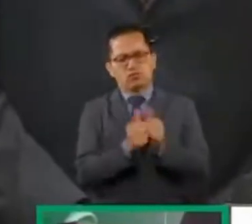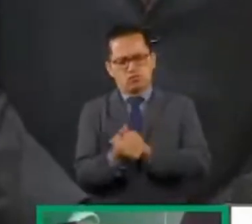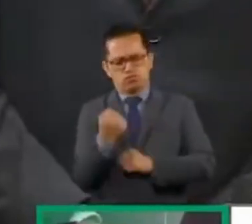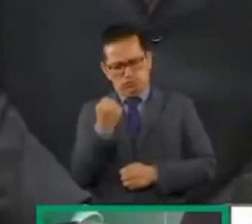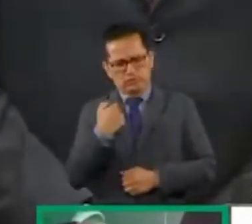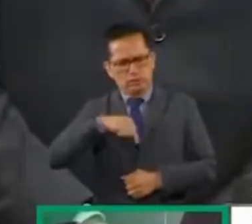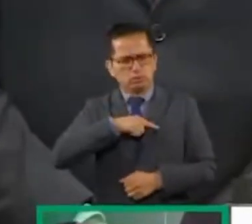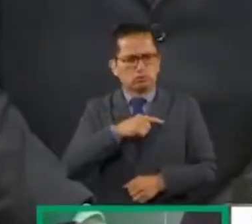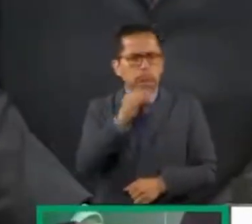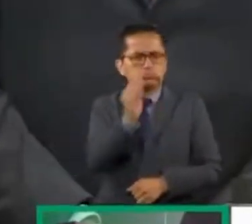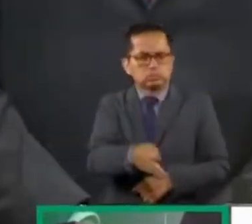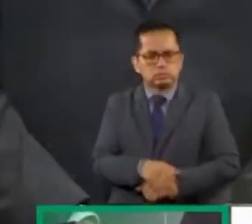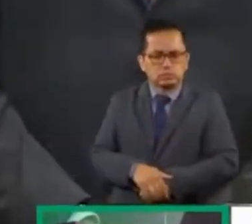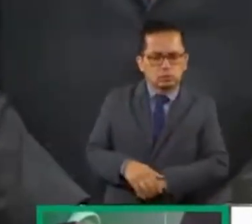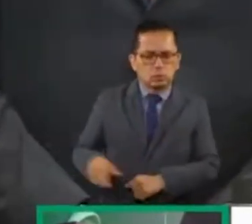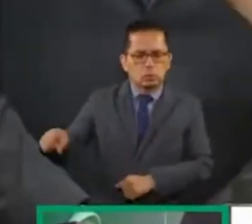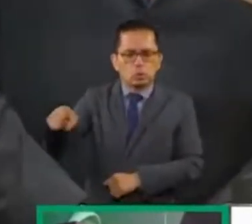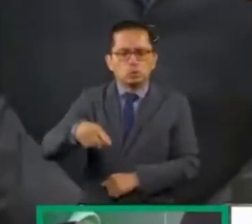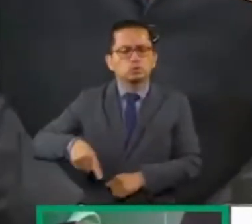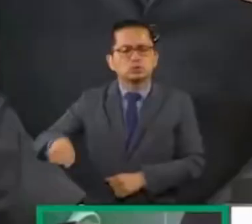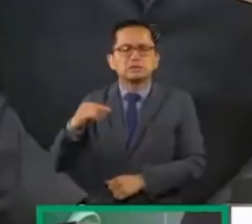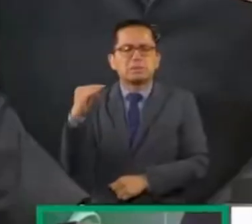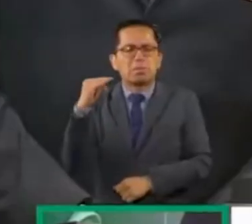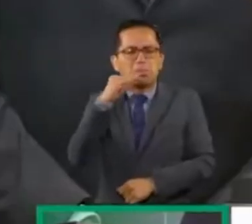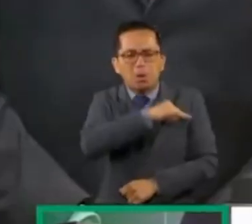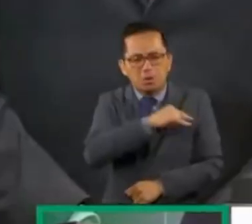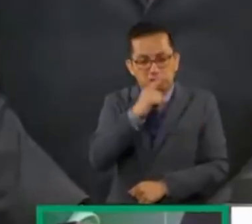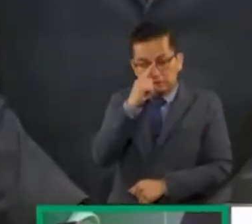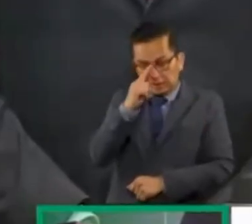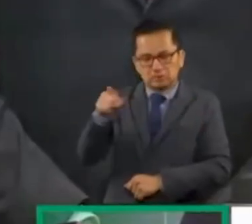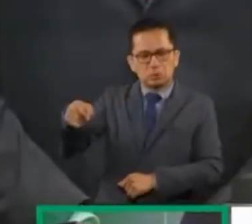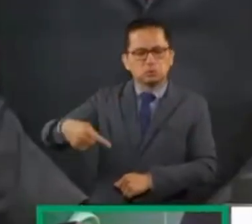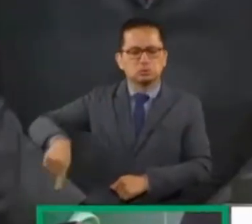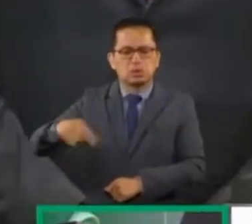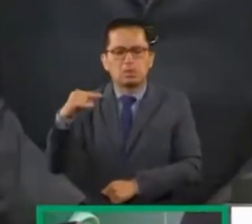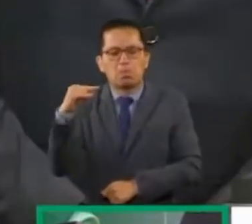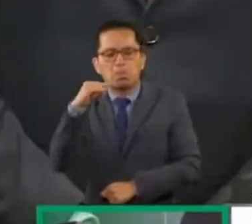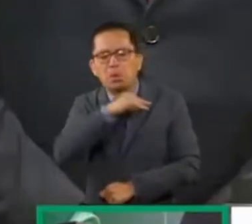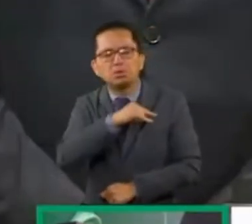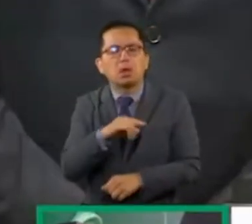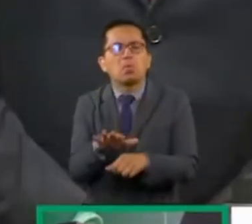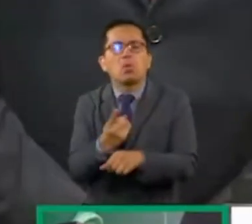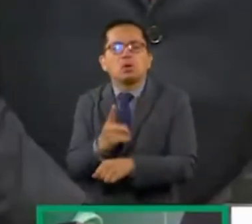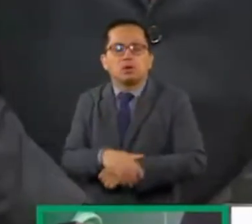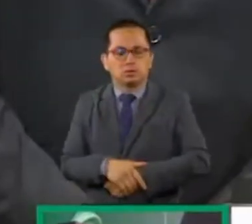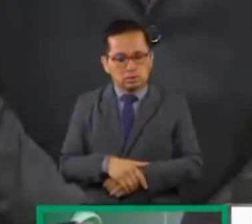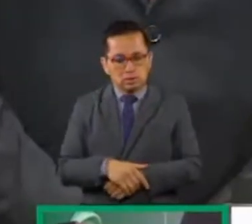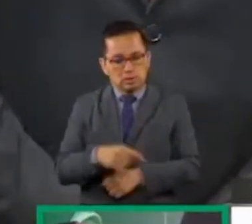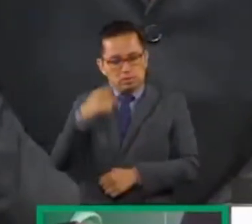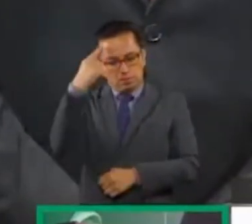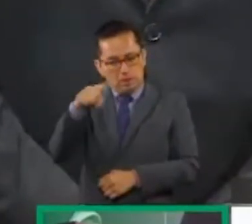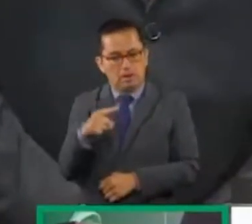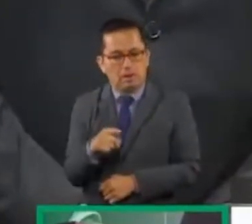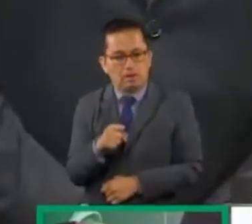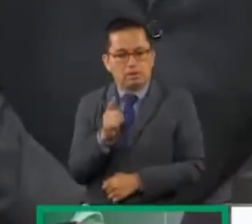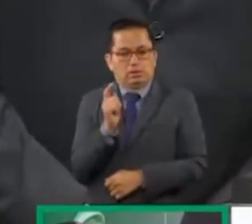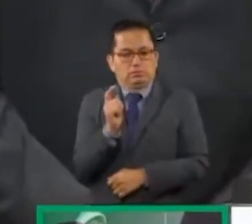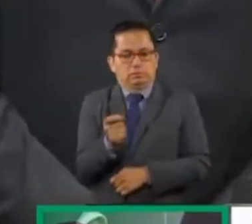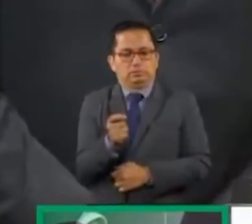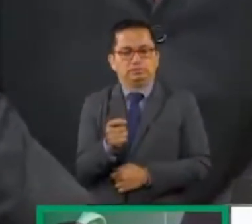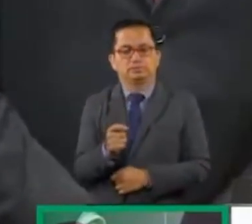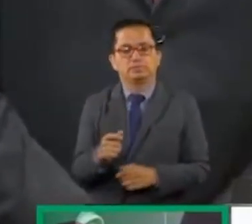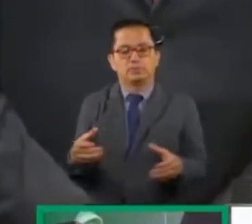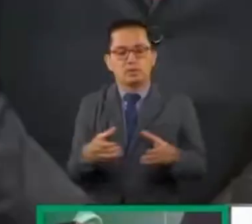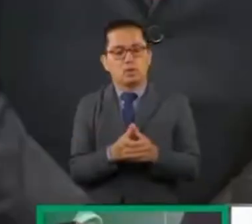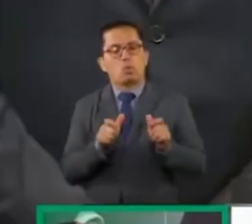hipócritas, no solamente hipócritas para quitarle autorización, para quitarle atribuciones a la